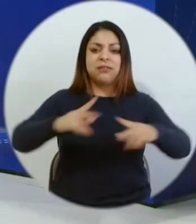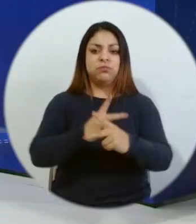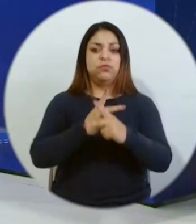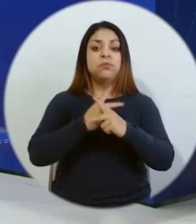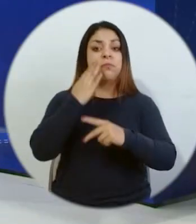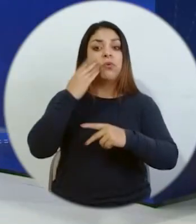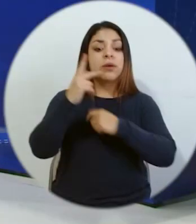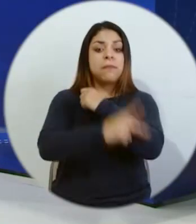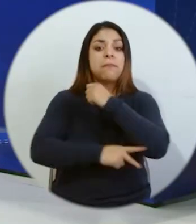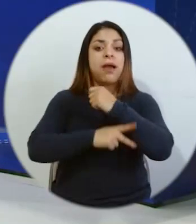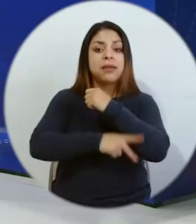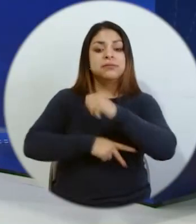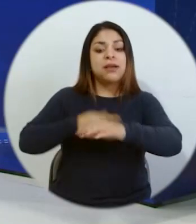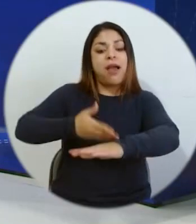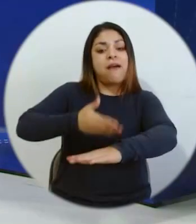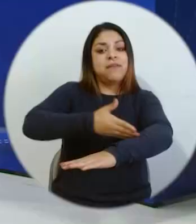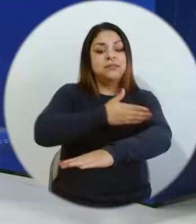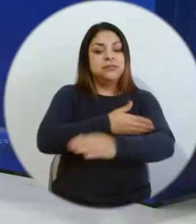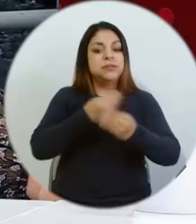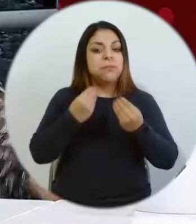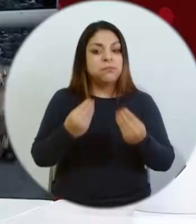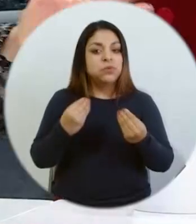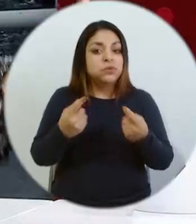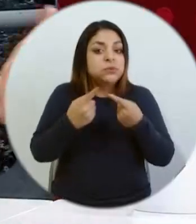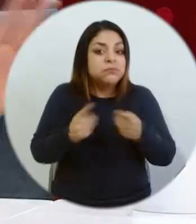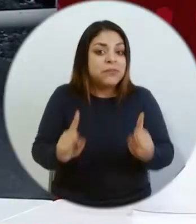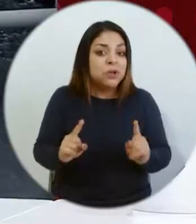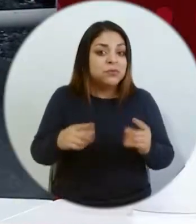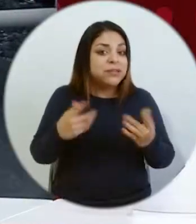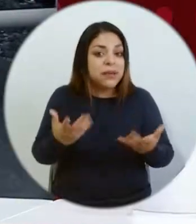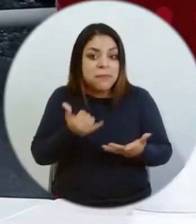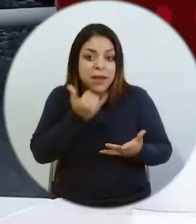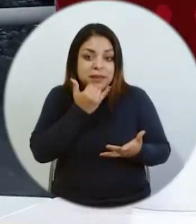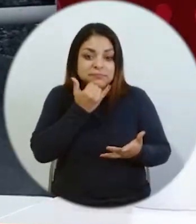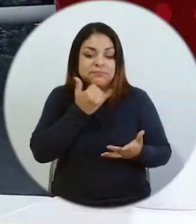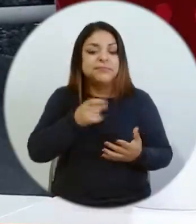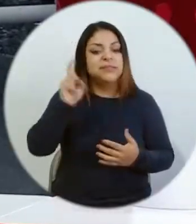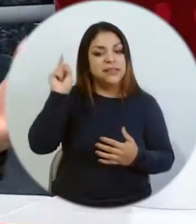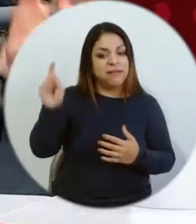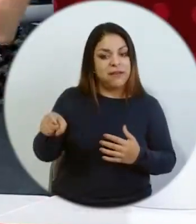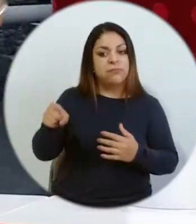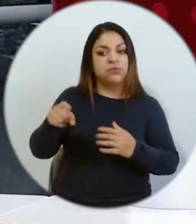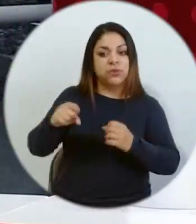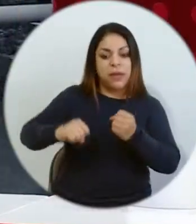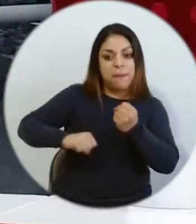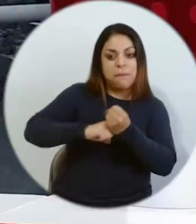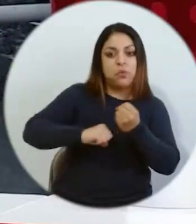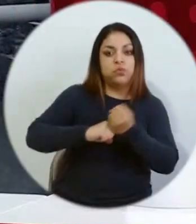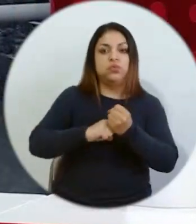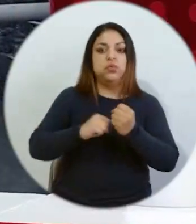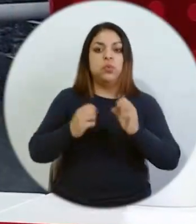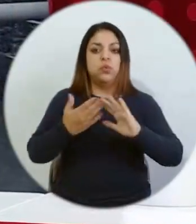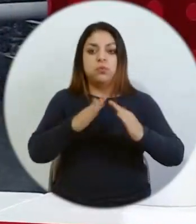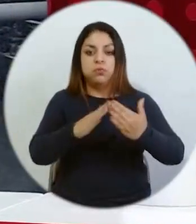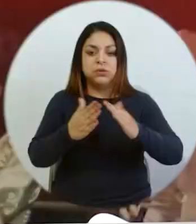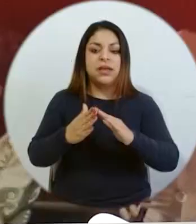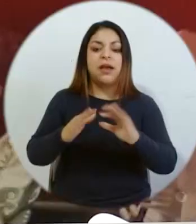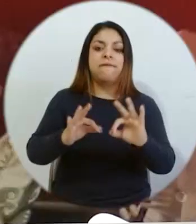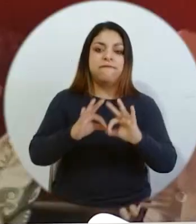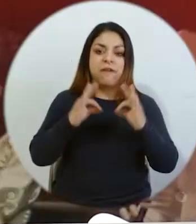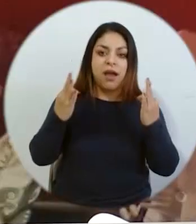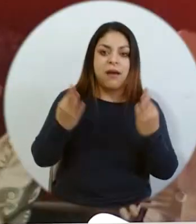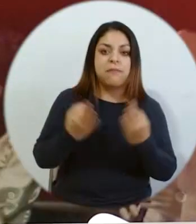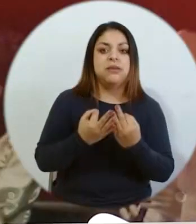porque el país también ha avanzado mucho en eso, ¿verdad? Lo que pasa es que, como ustedes dicen, tenemos que sumar el apoyo de la comunidad, de